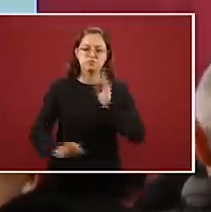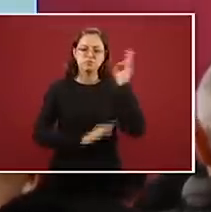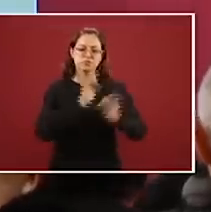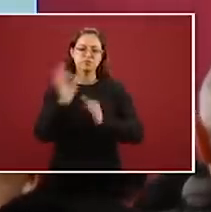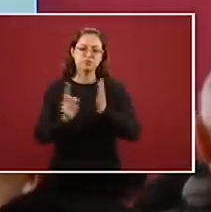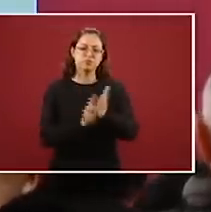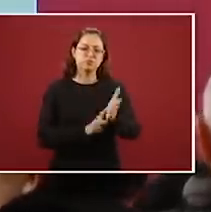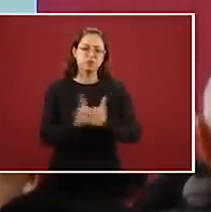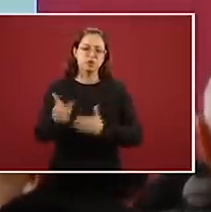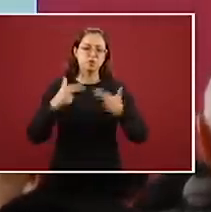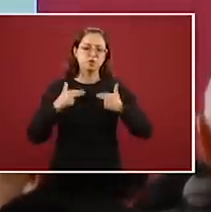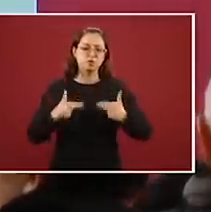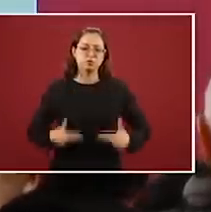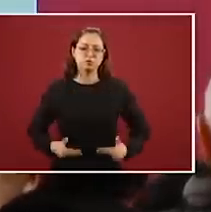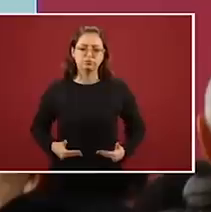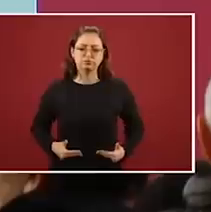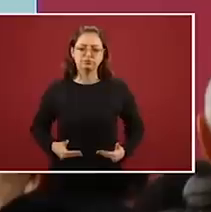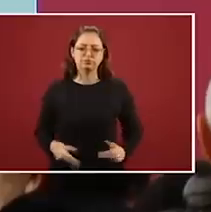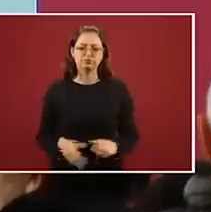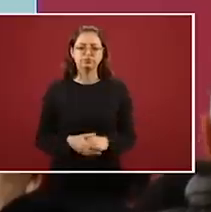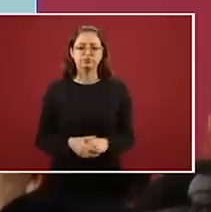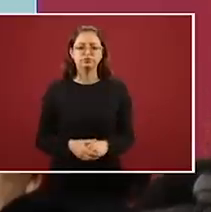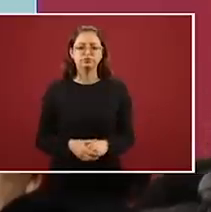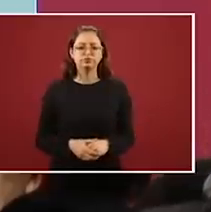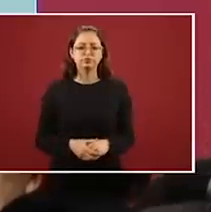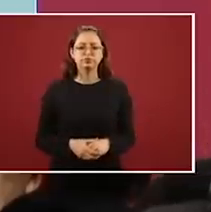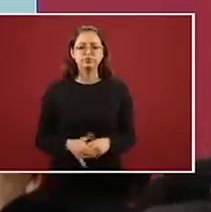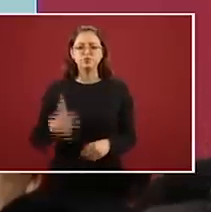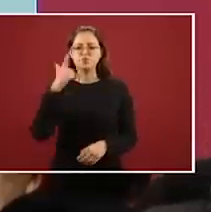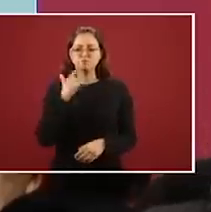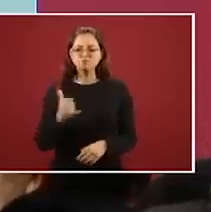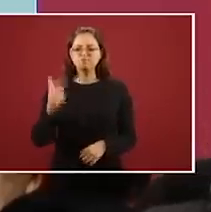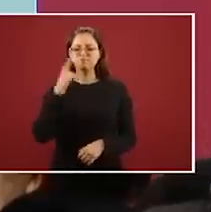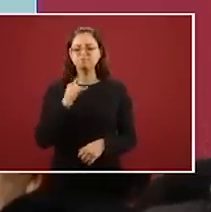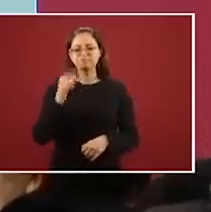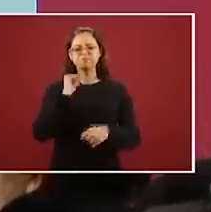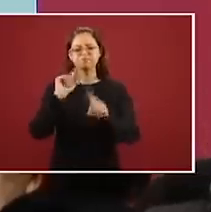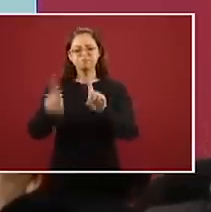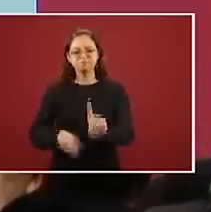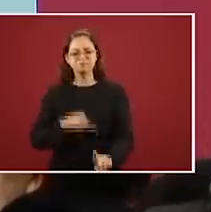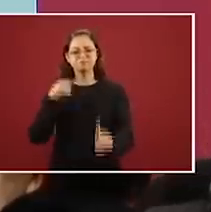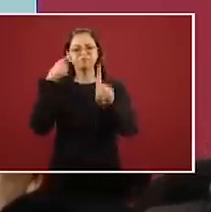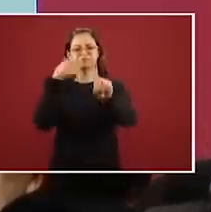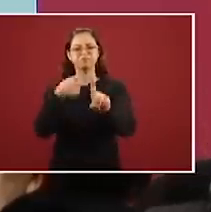derechos humanos y la lucha por la paz